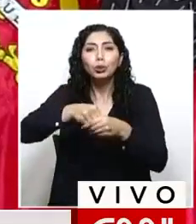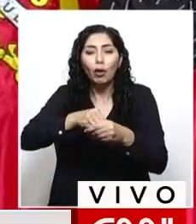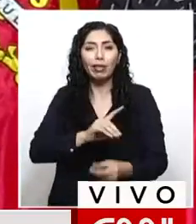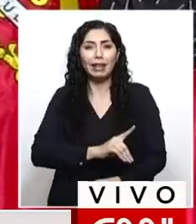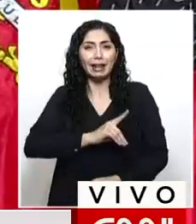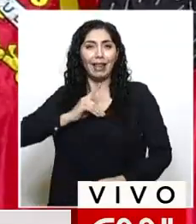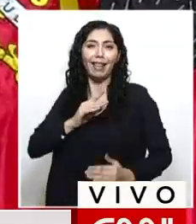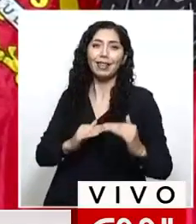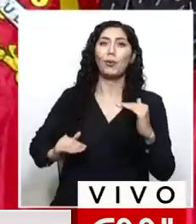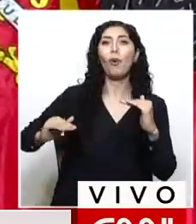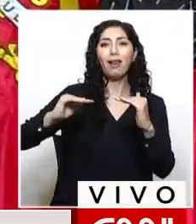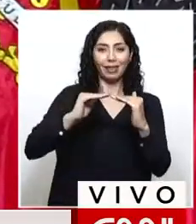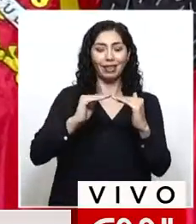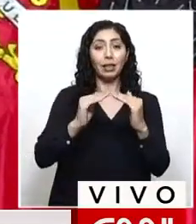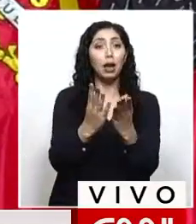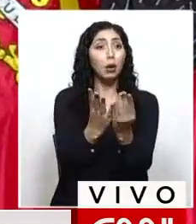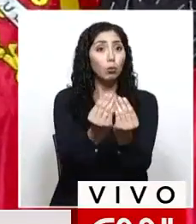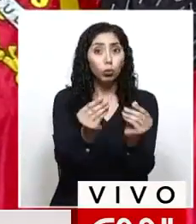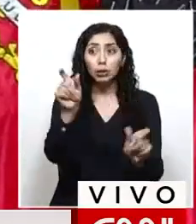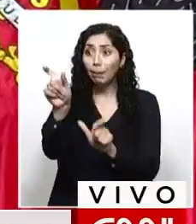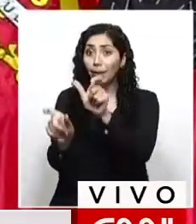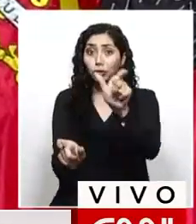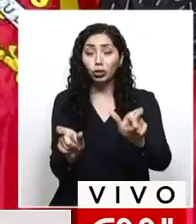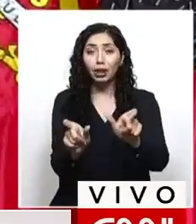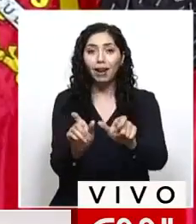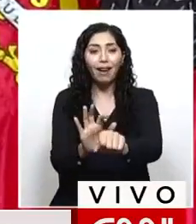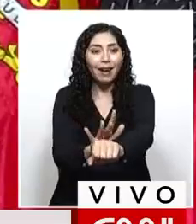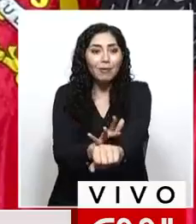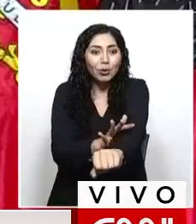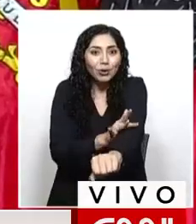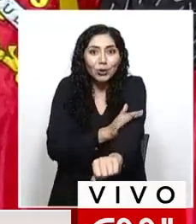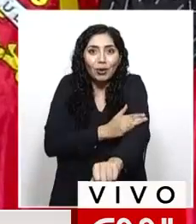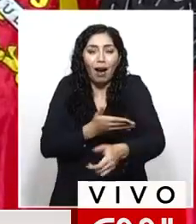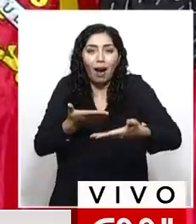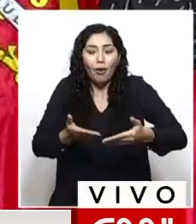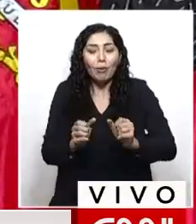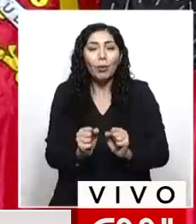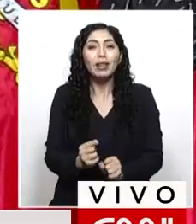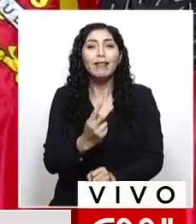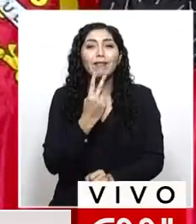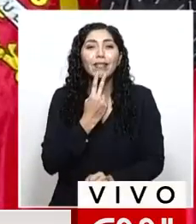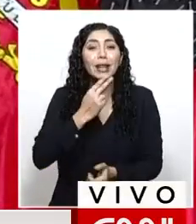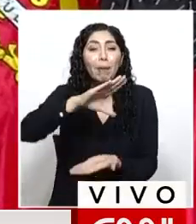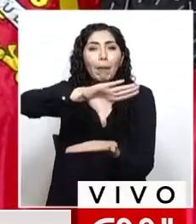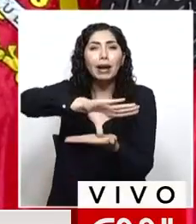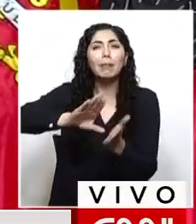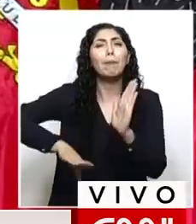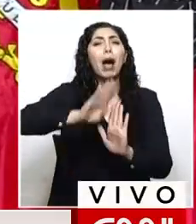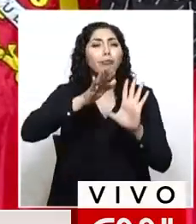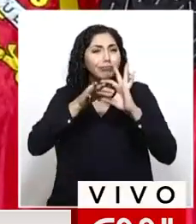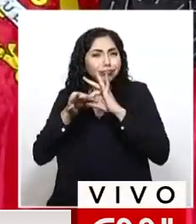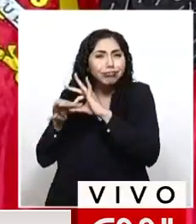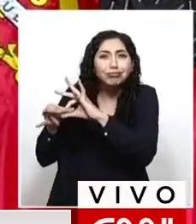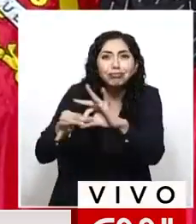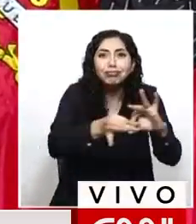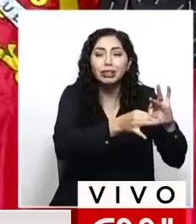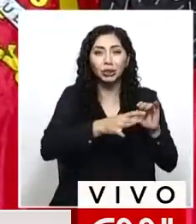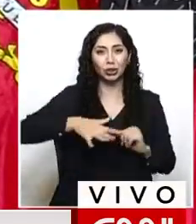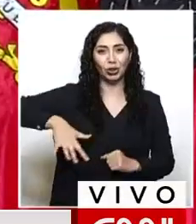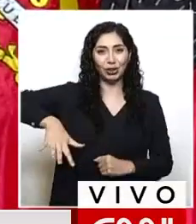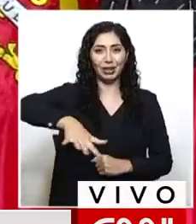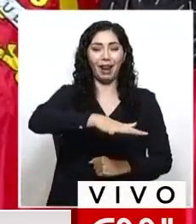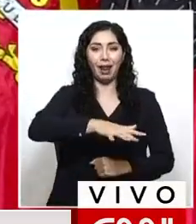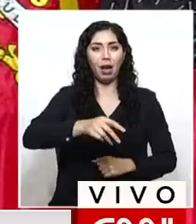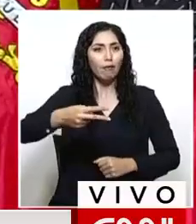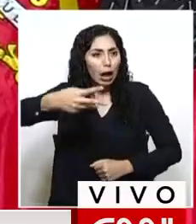muchas personas nos emociona esta posibilidad de vivir en un país con más cohesión social, donde valoremos la